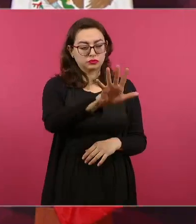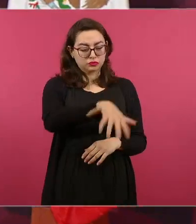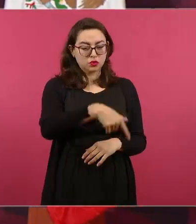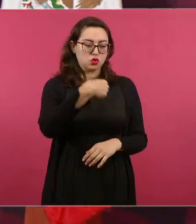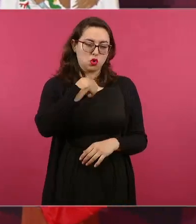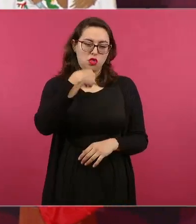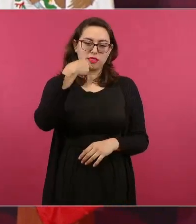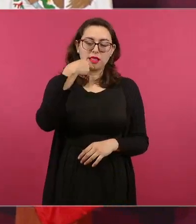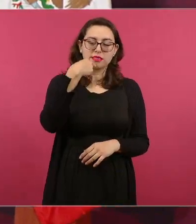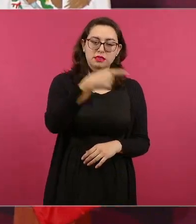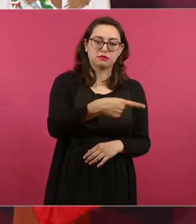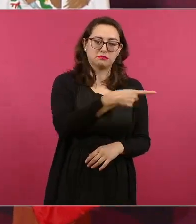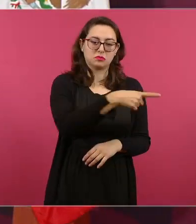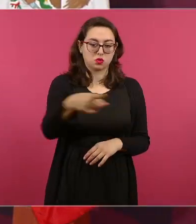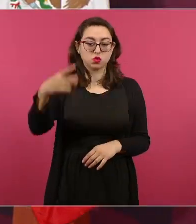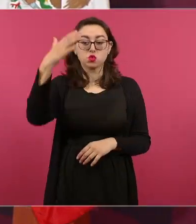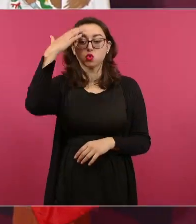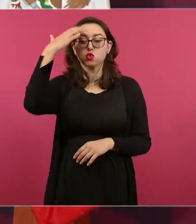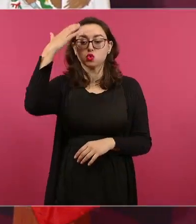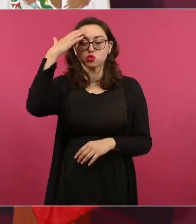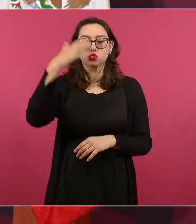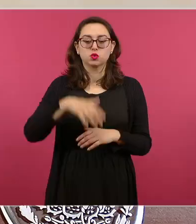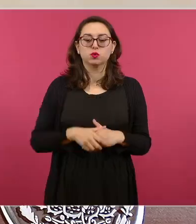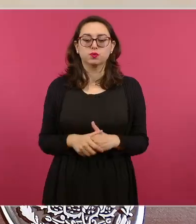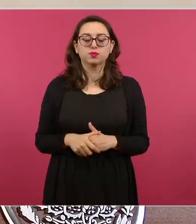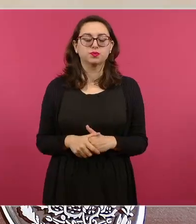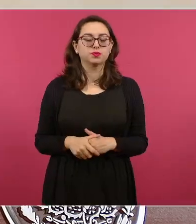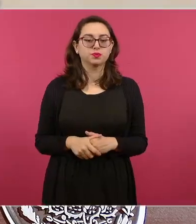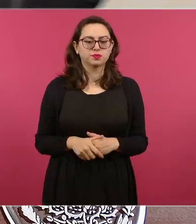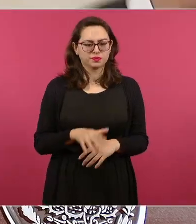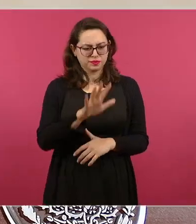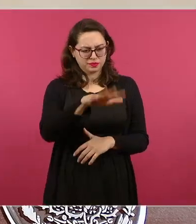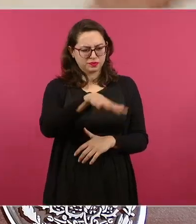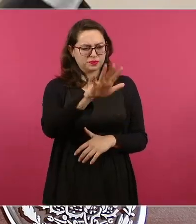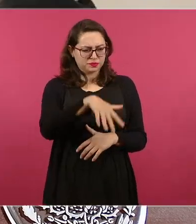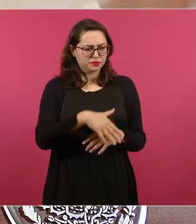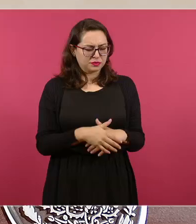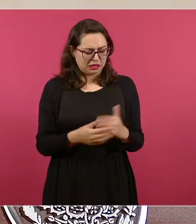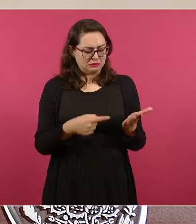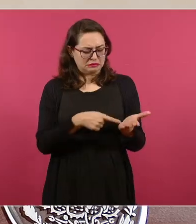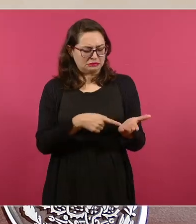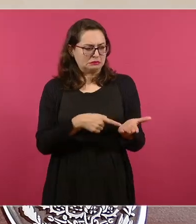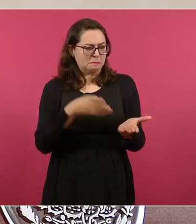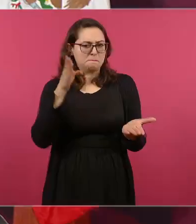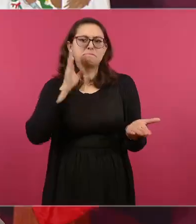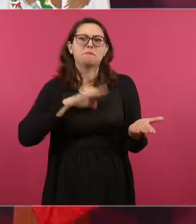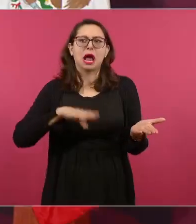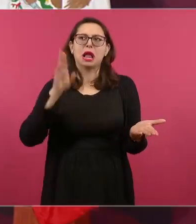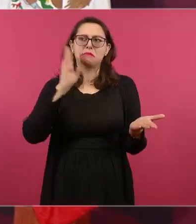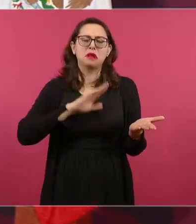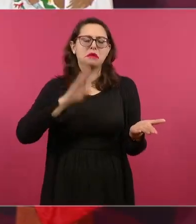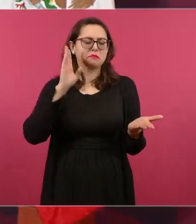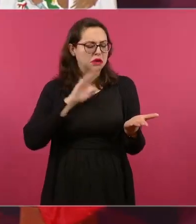conozco y respeto, les decía, ¿para qué vamos a estar haciendo análisis de la